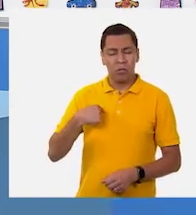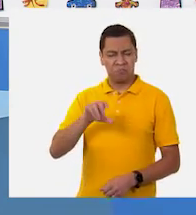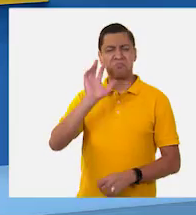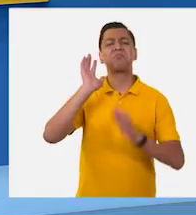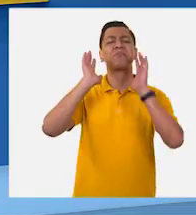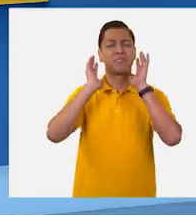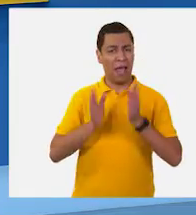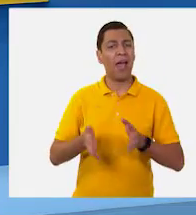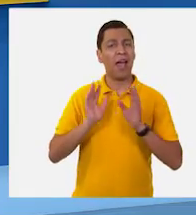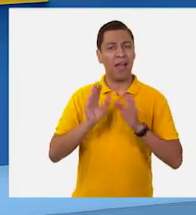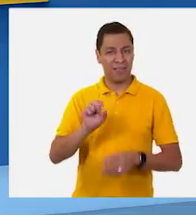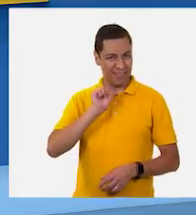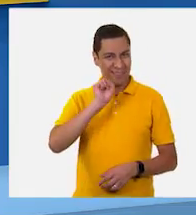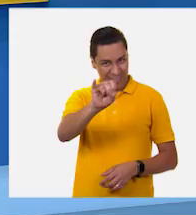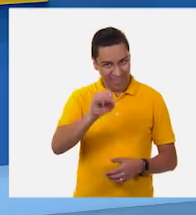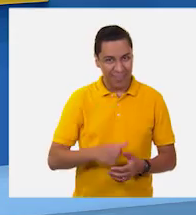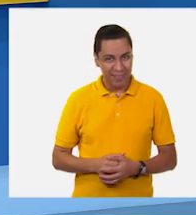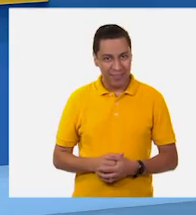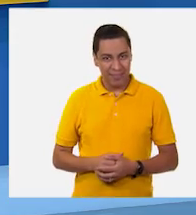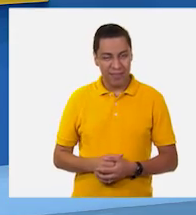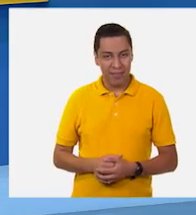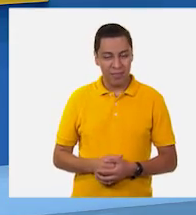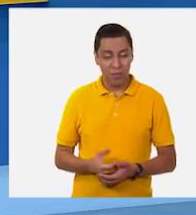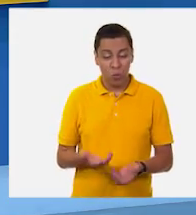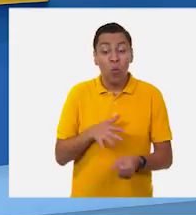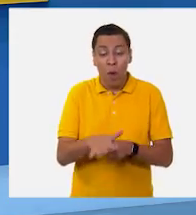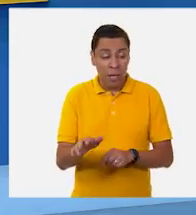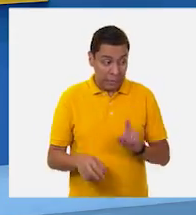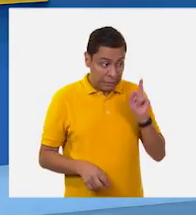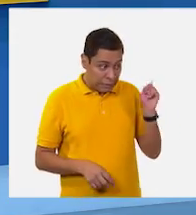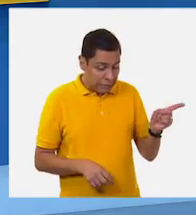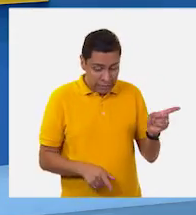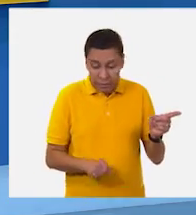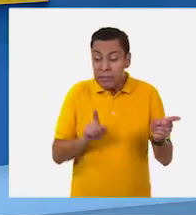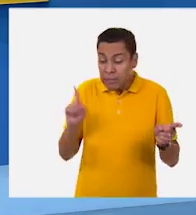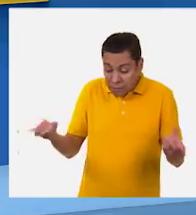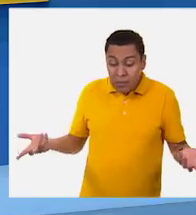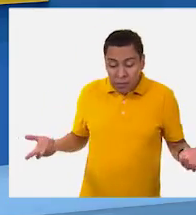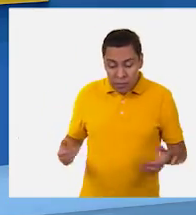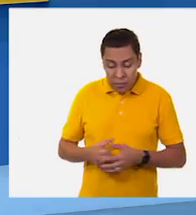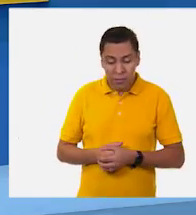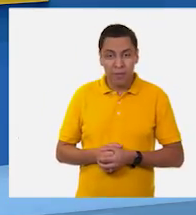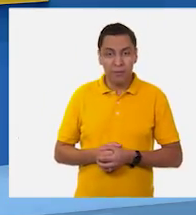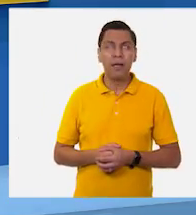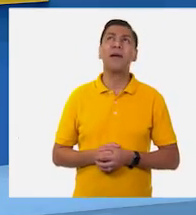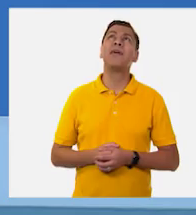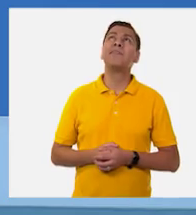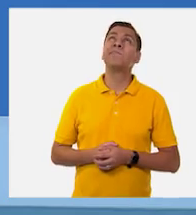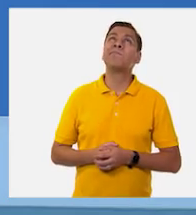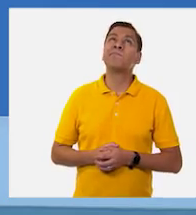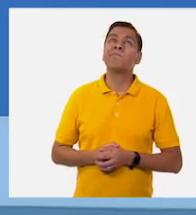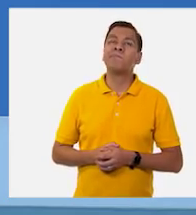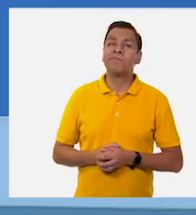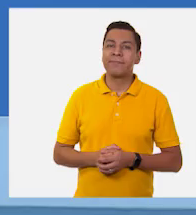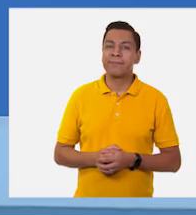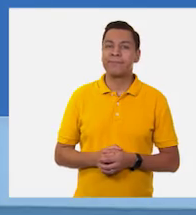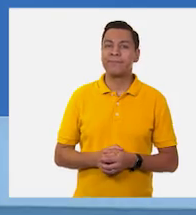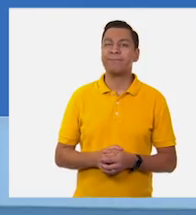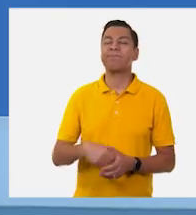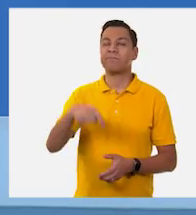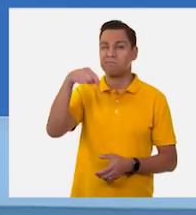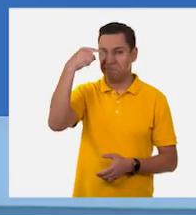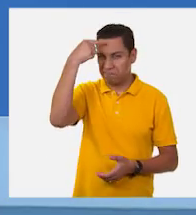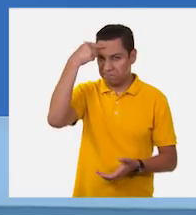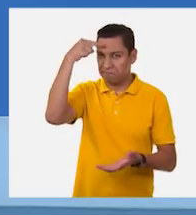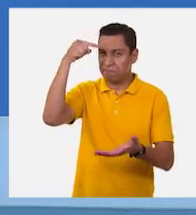yes! Entonces, dinos, Ton, ¿en qué tienda conviene comprar y por qué? Bueno, esta vez